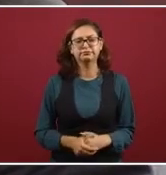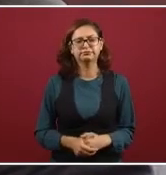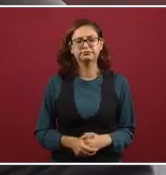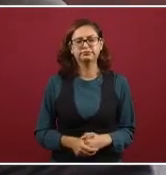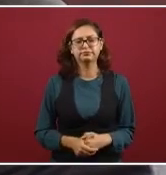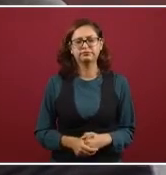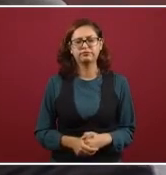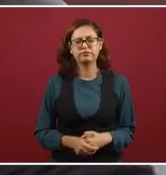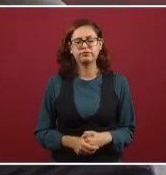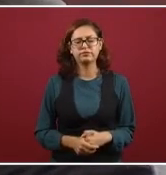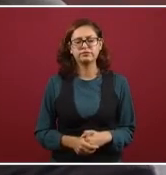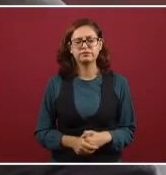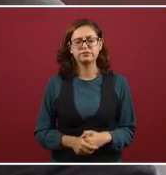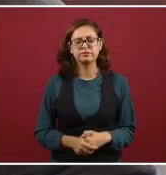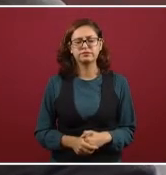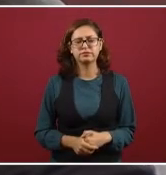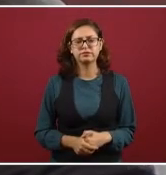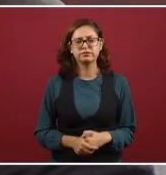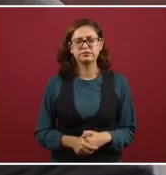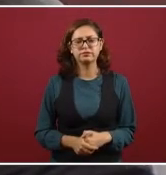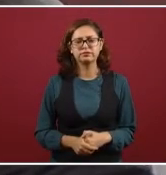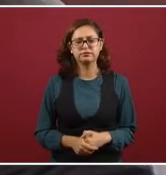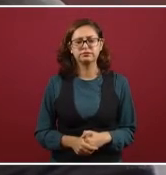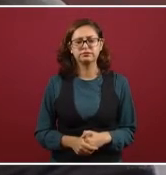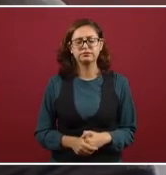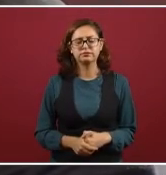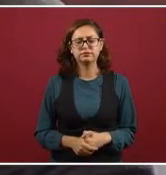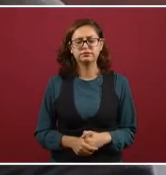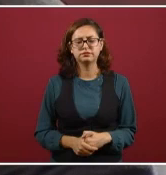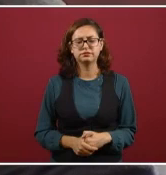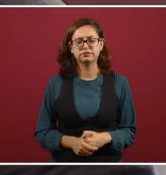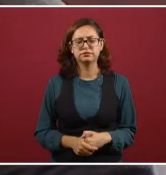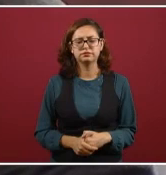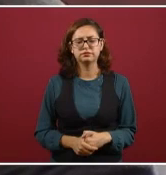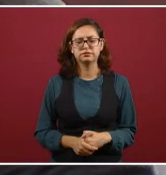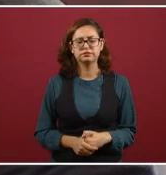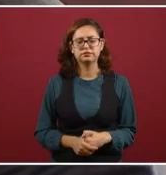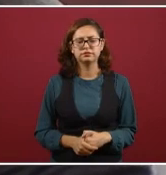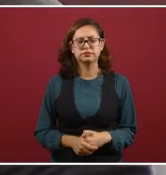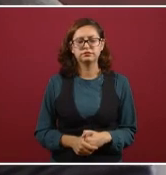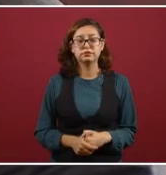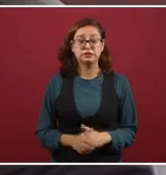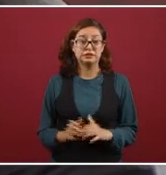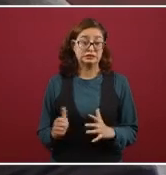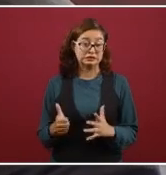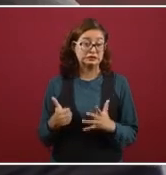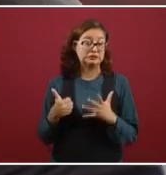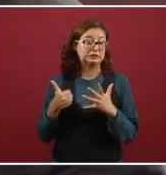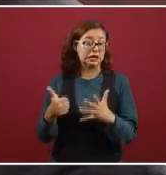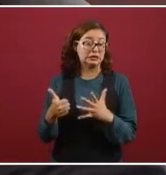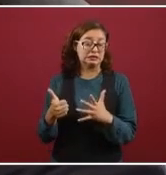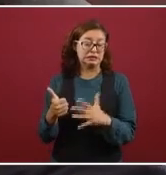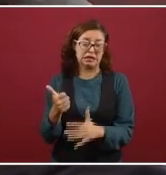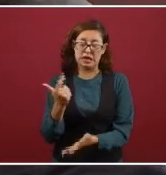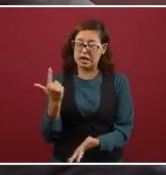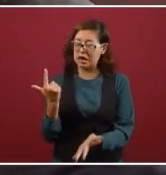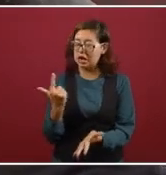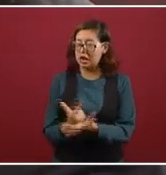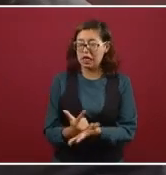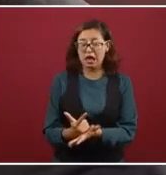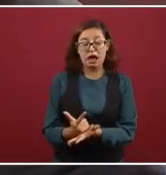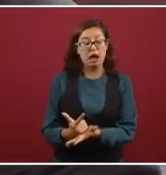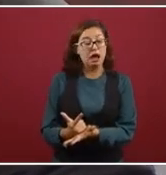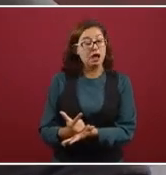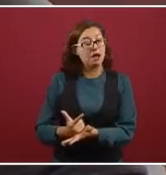y esperamos de estas 6, tenemos en terapia intensiva o